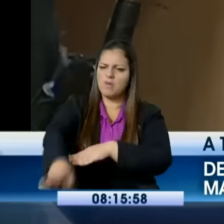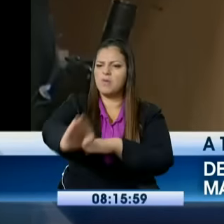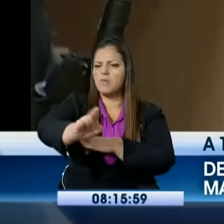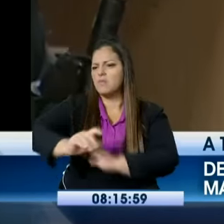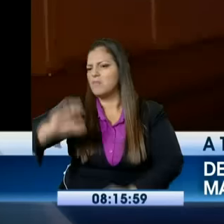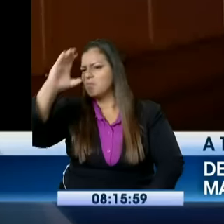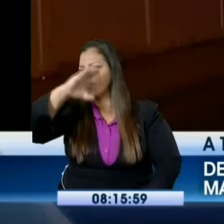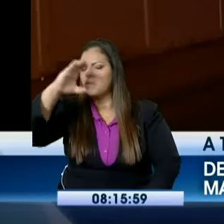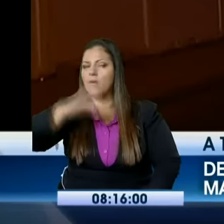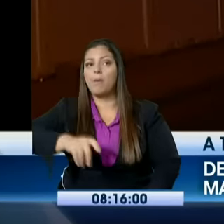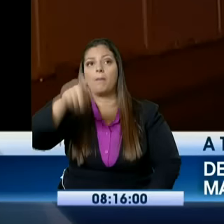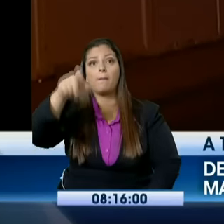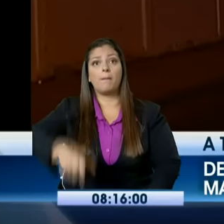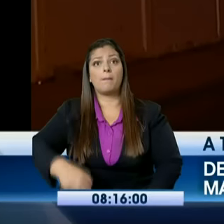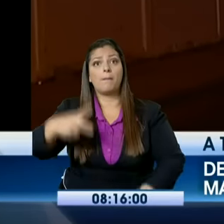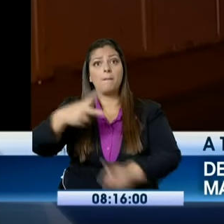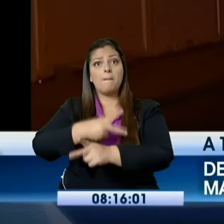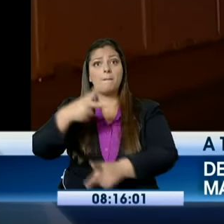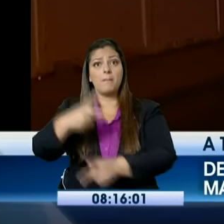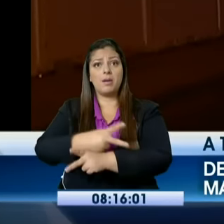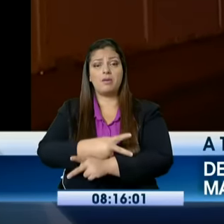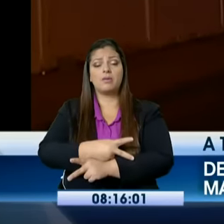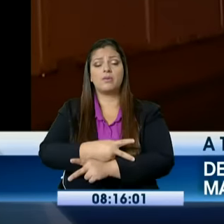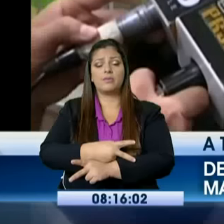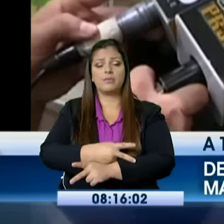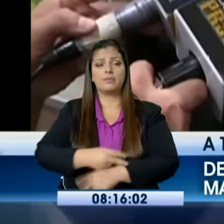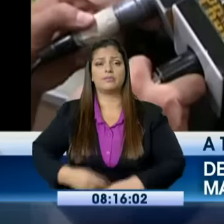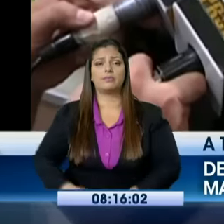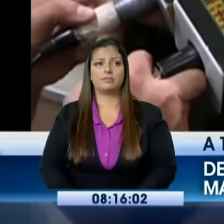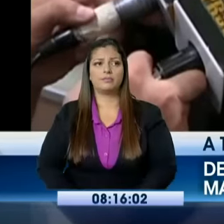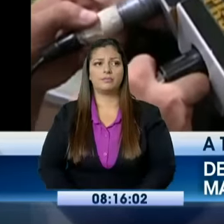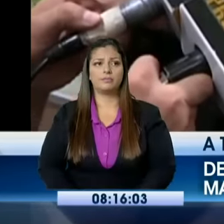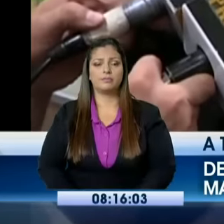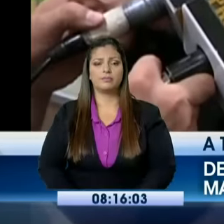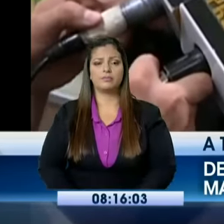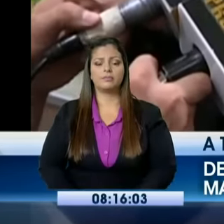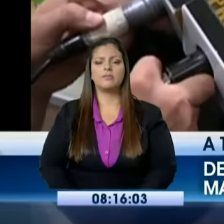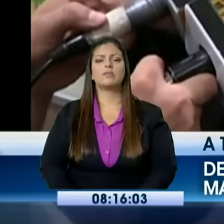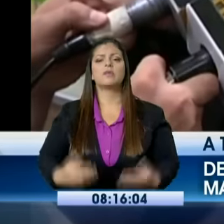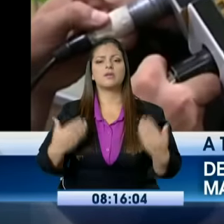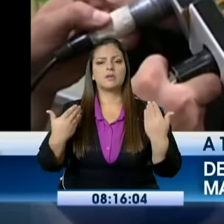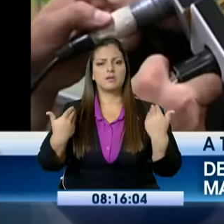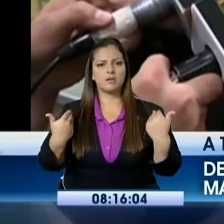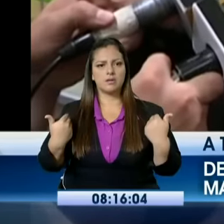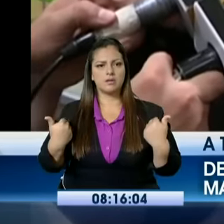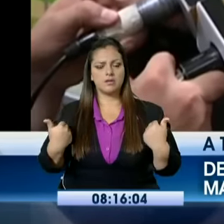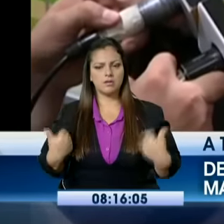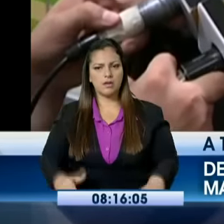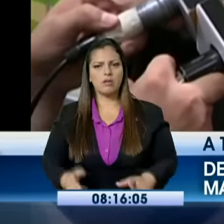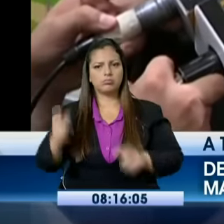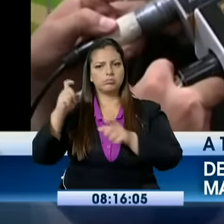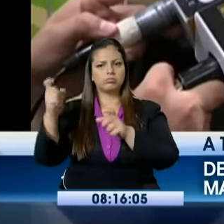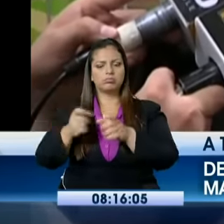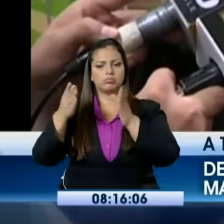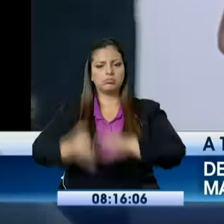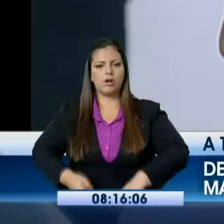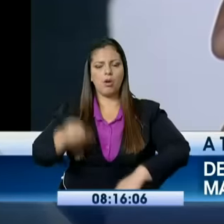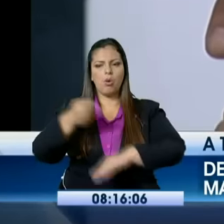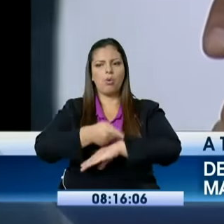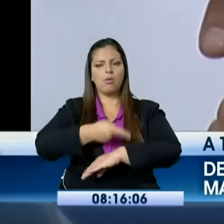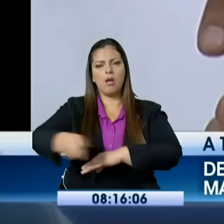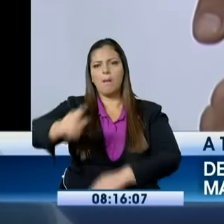en zozobra a un grupo de habitantes del sector. He ordenado la aprehensión de este sujeto a fin de